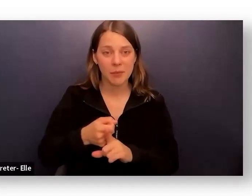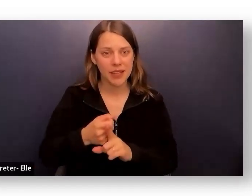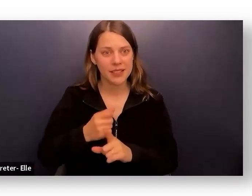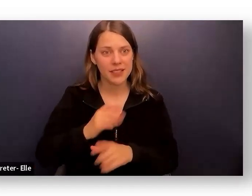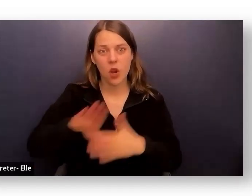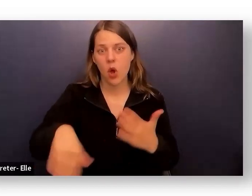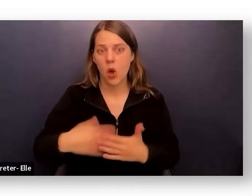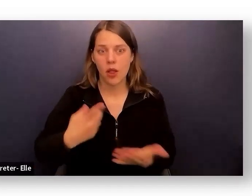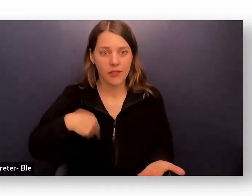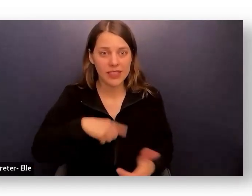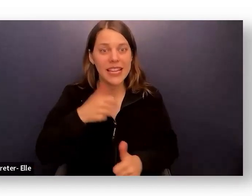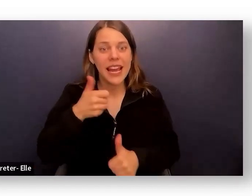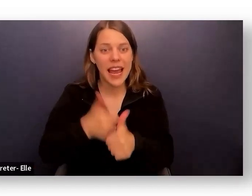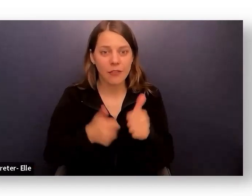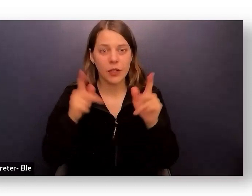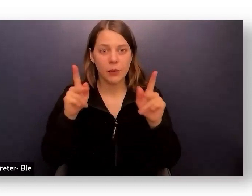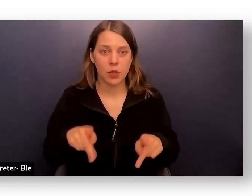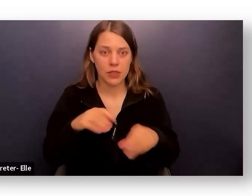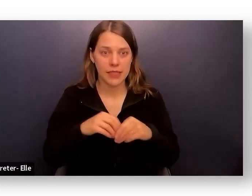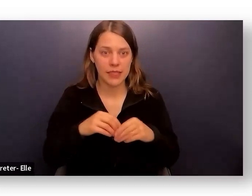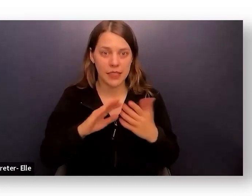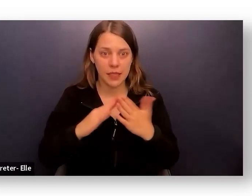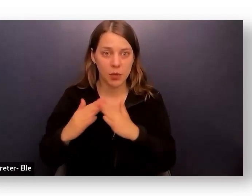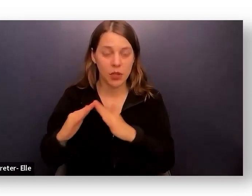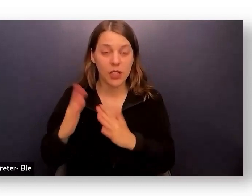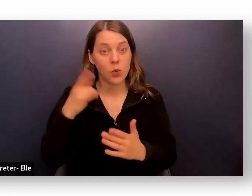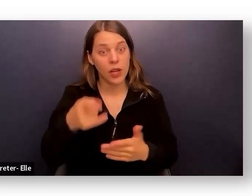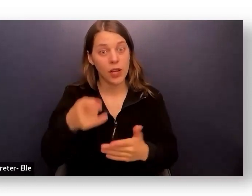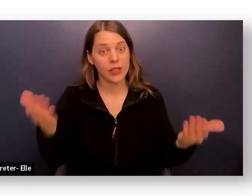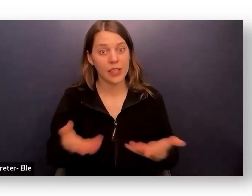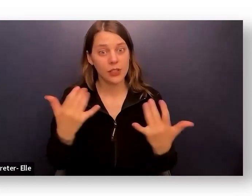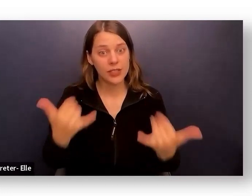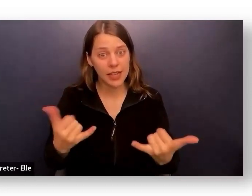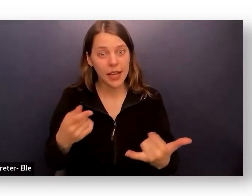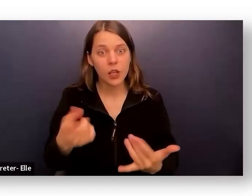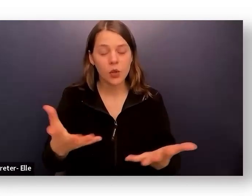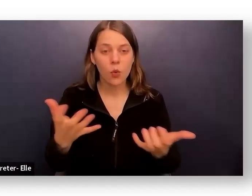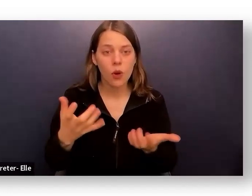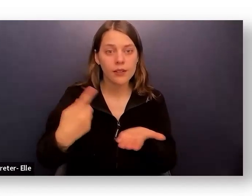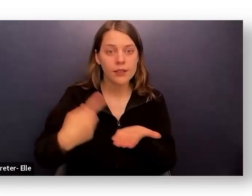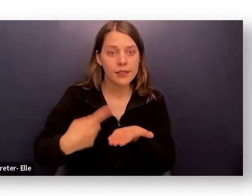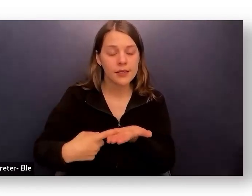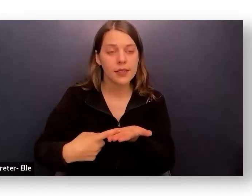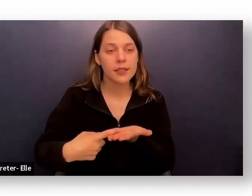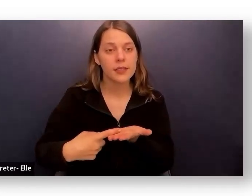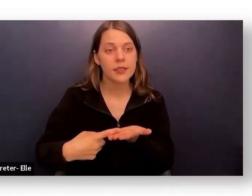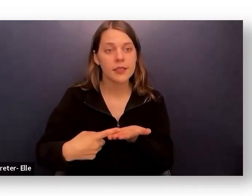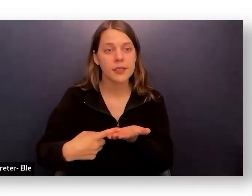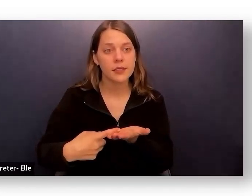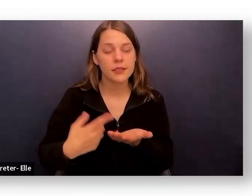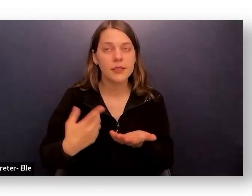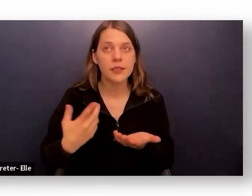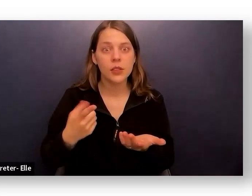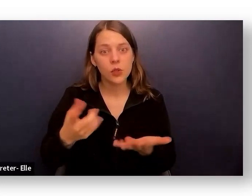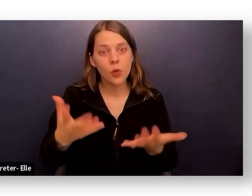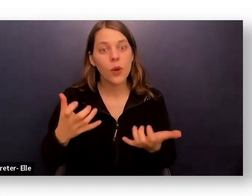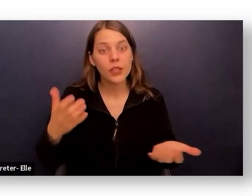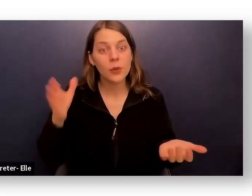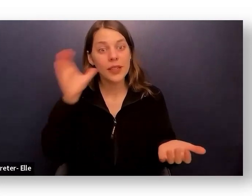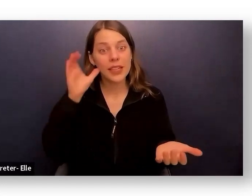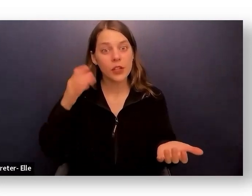que nos está impactando a todos nos, de nuestra comunidad. Por eso es que muchos de ustedes están aquí, quieren